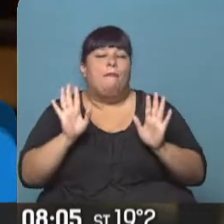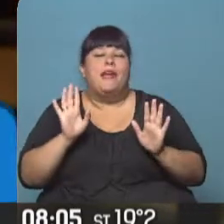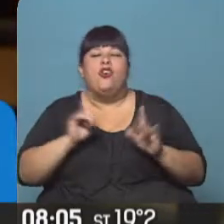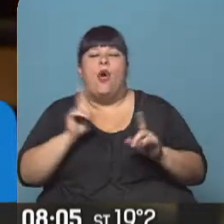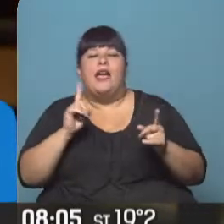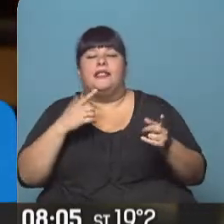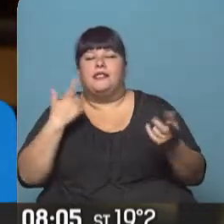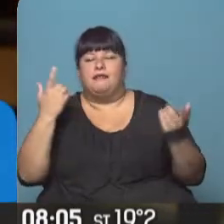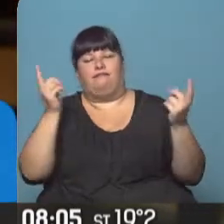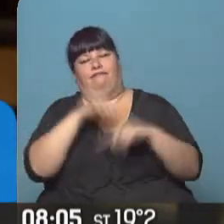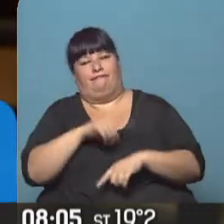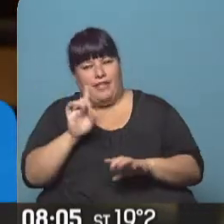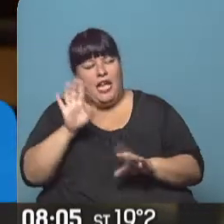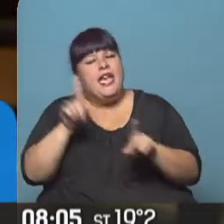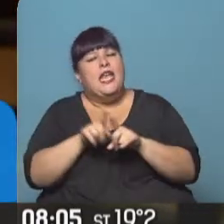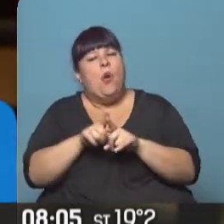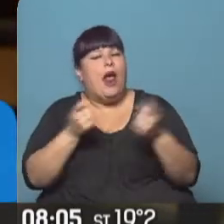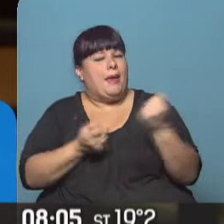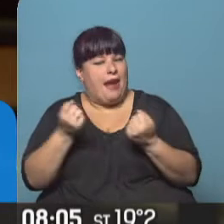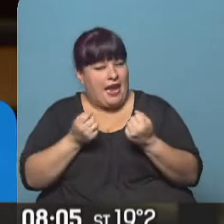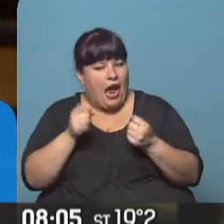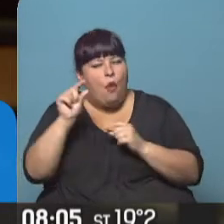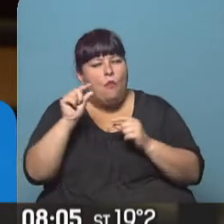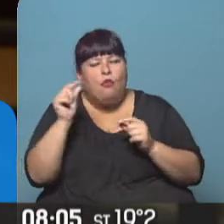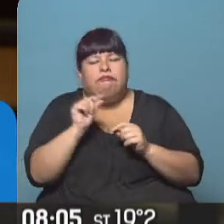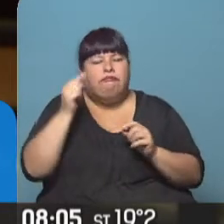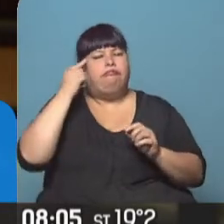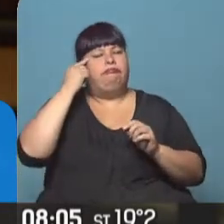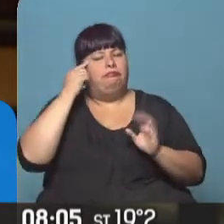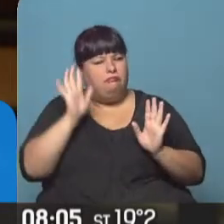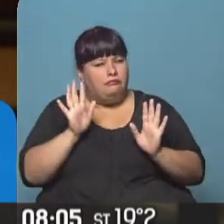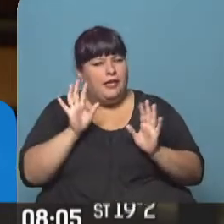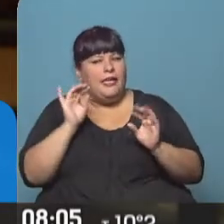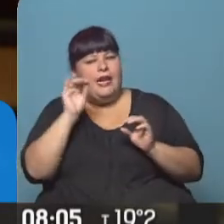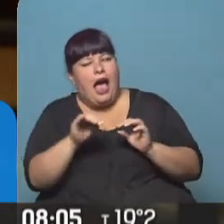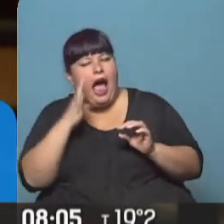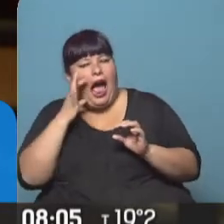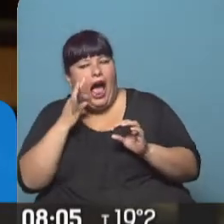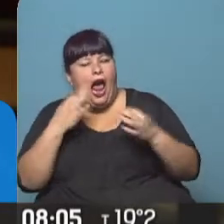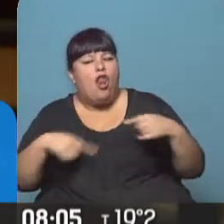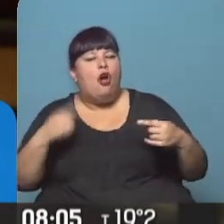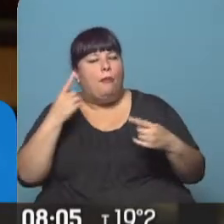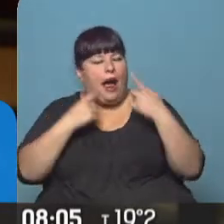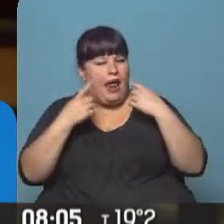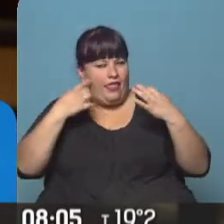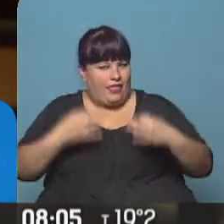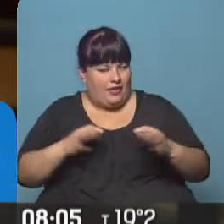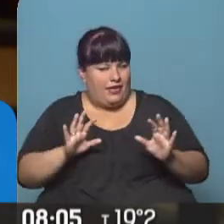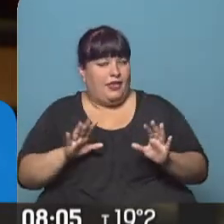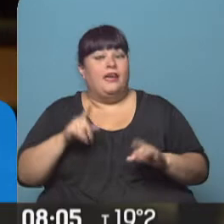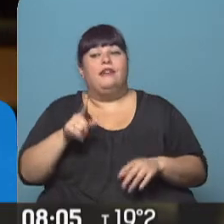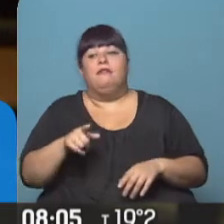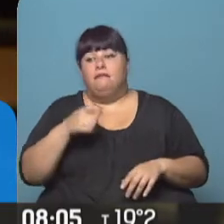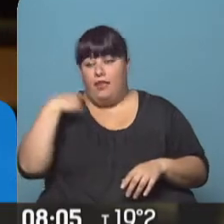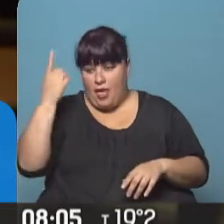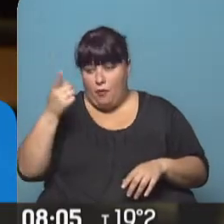acto de inercia. Entonces, es lo mismo que manejando. Pequeños segundos, agregar algunas distinciones para tomar decisiones que van a hacer